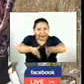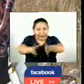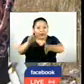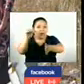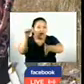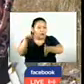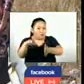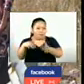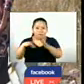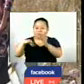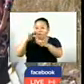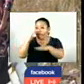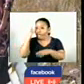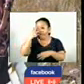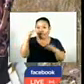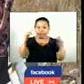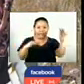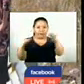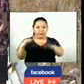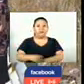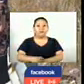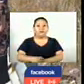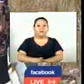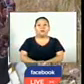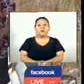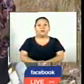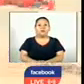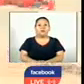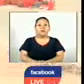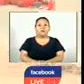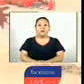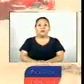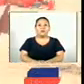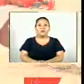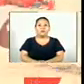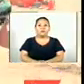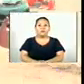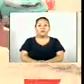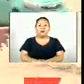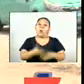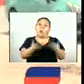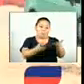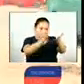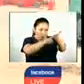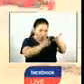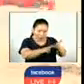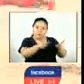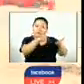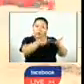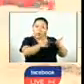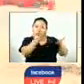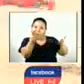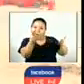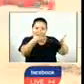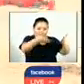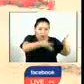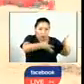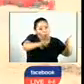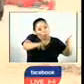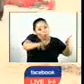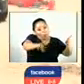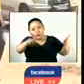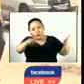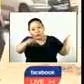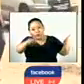convertido en un atractivo turístico. Con los ahorros de esta licitación construir las demás obras